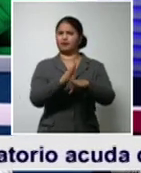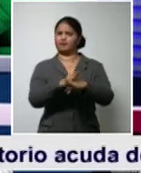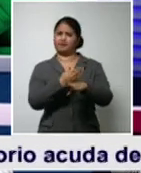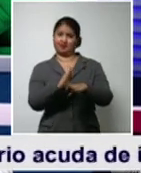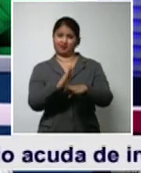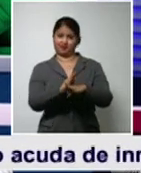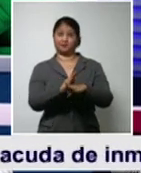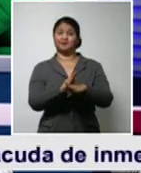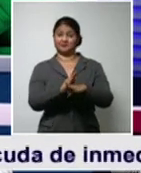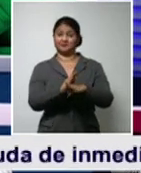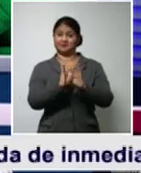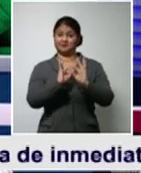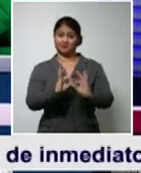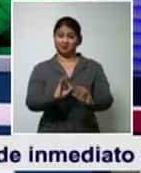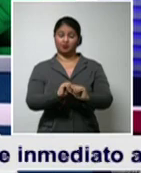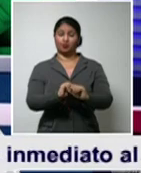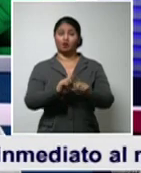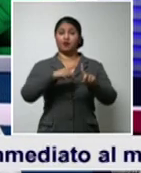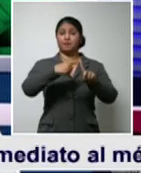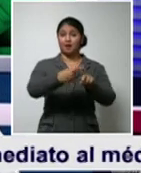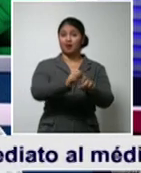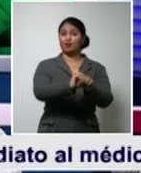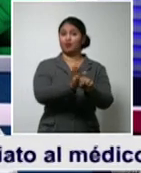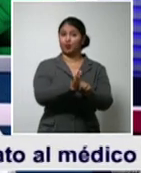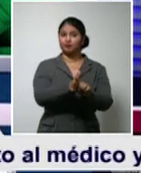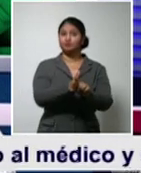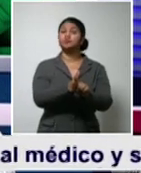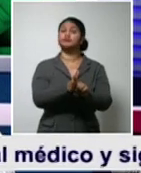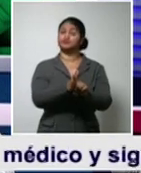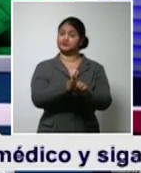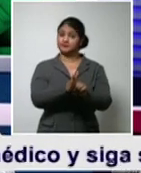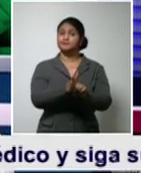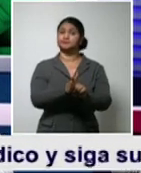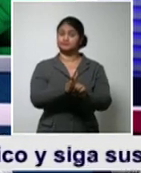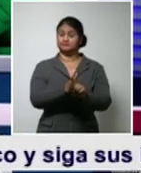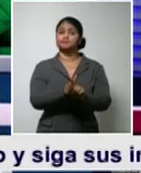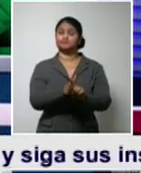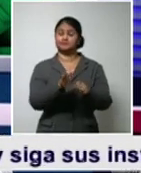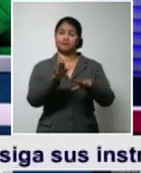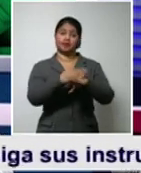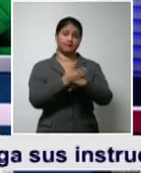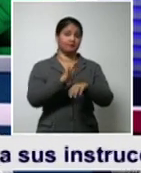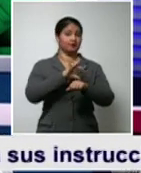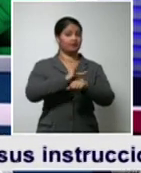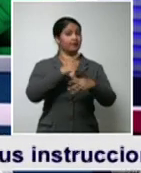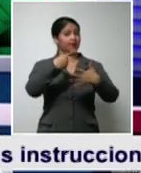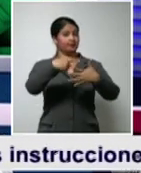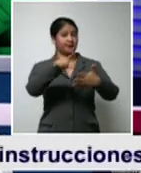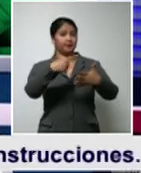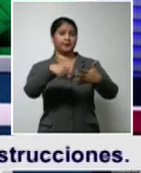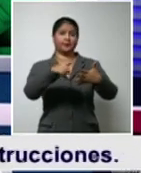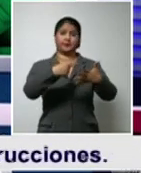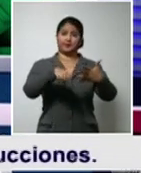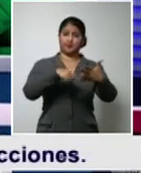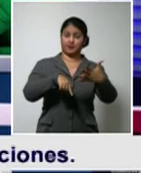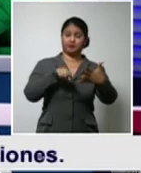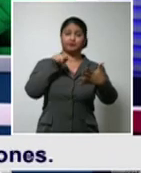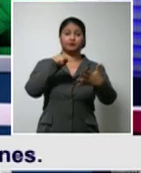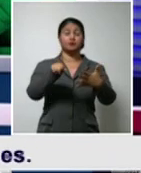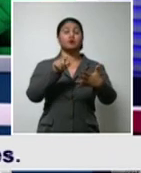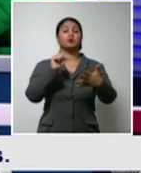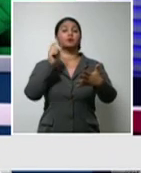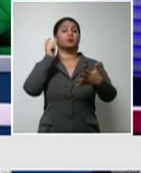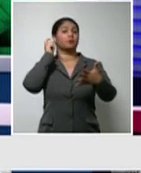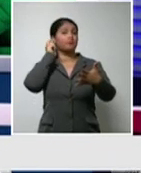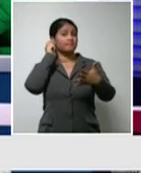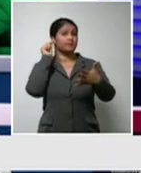vulnerables estos pacientes a una evolución tórpida. Esta paciente